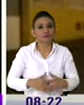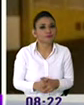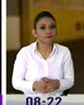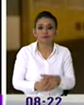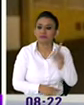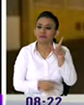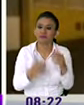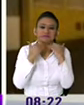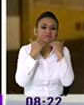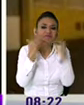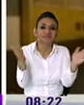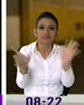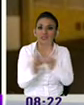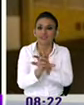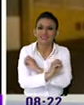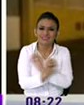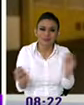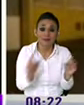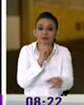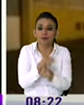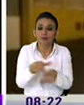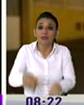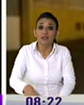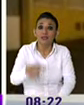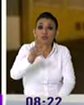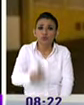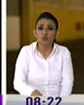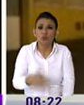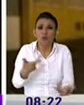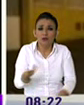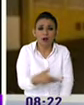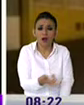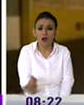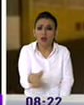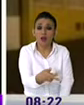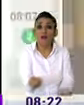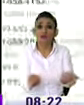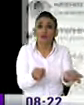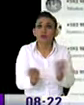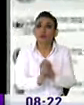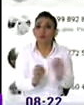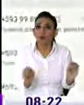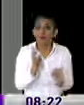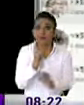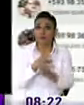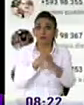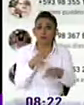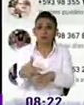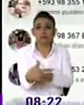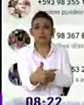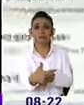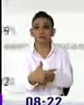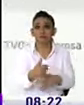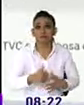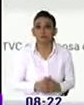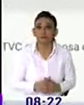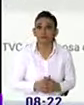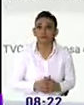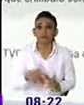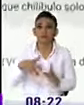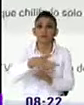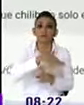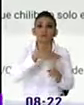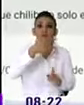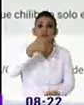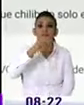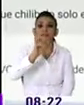Hacen lo que les da la gana. Acá se meten por donde quieren y no hay control. Increíble realmente esto, ¿ah? ¿Eh? El parque Chiribulo